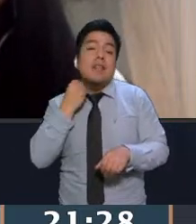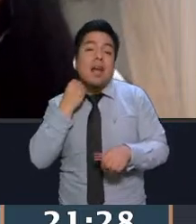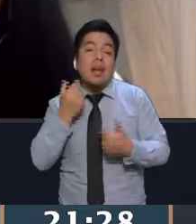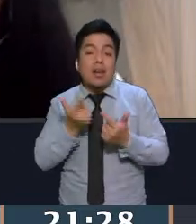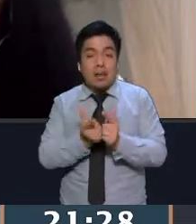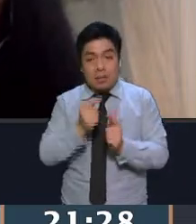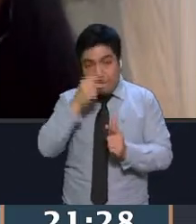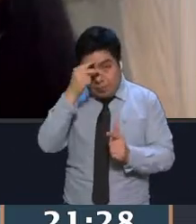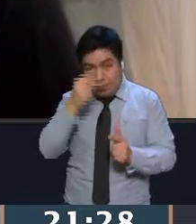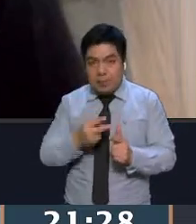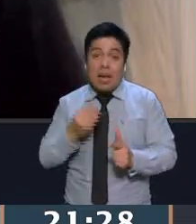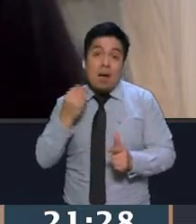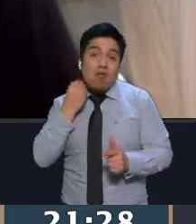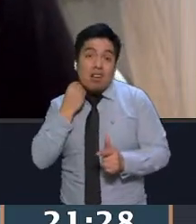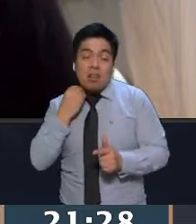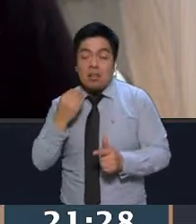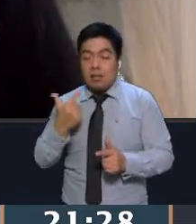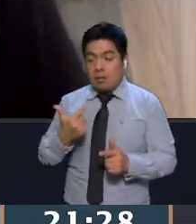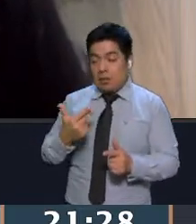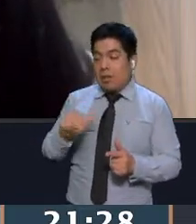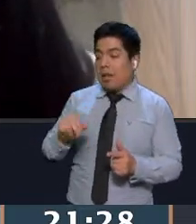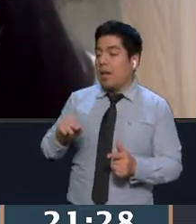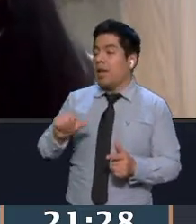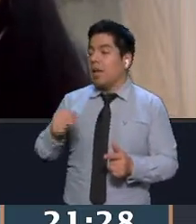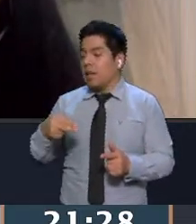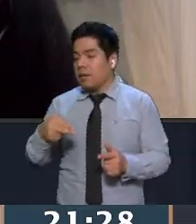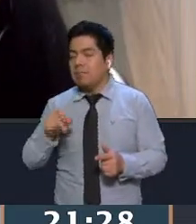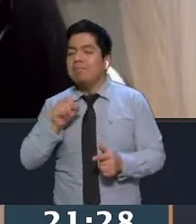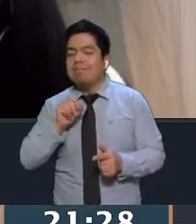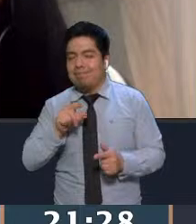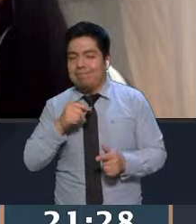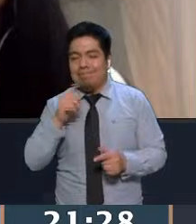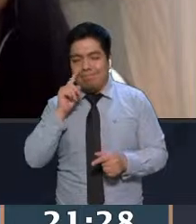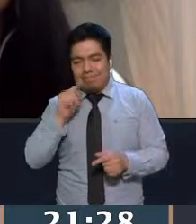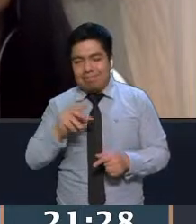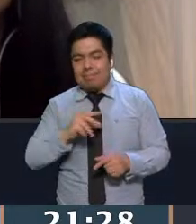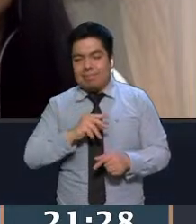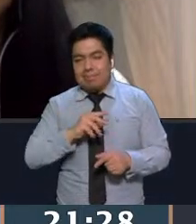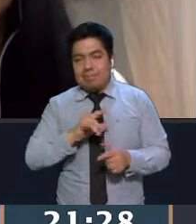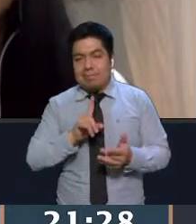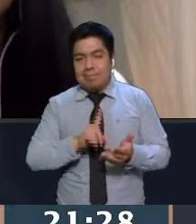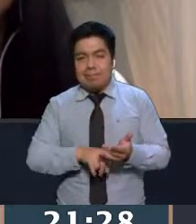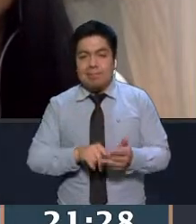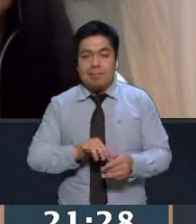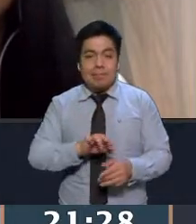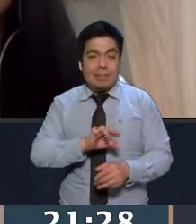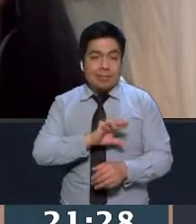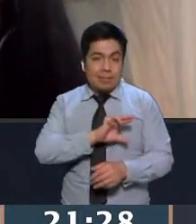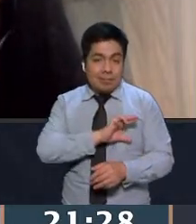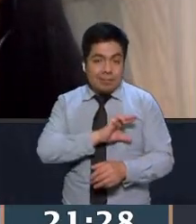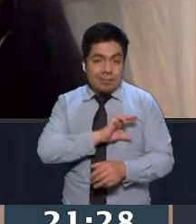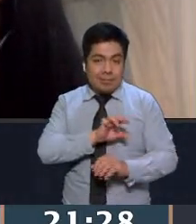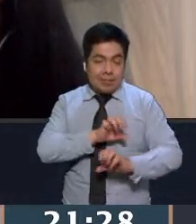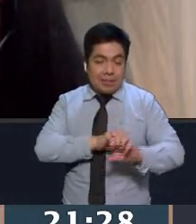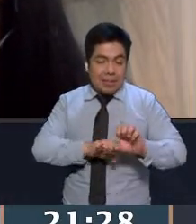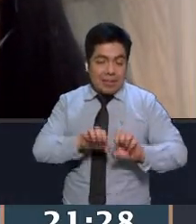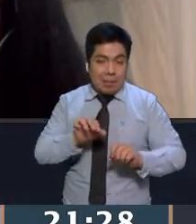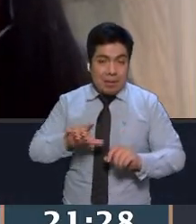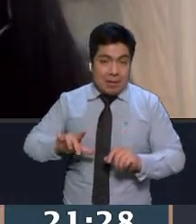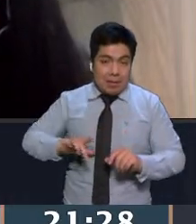abogado de Germán Larrea, que también tuvo ahí influencia en que se privatizaran de alguna forma los